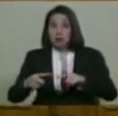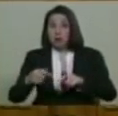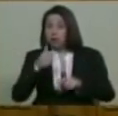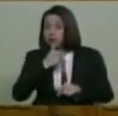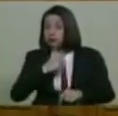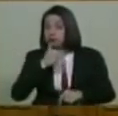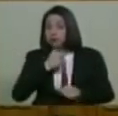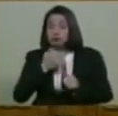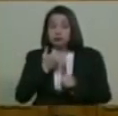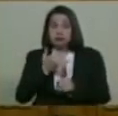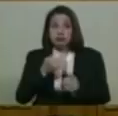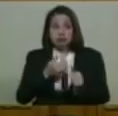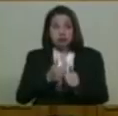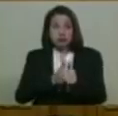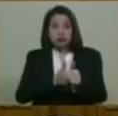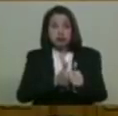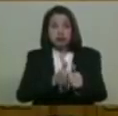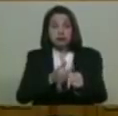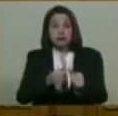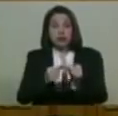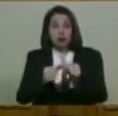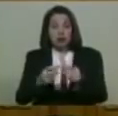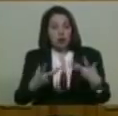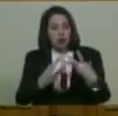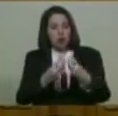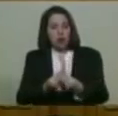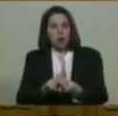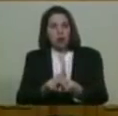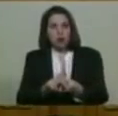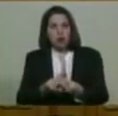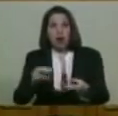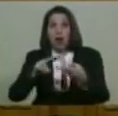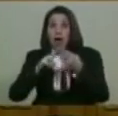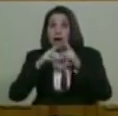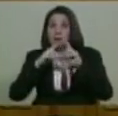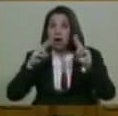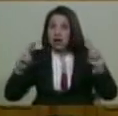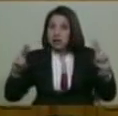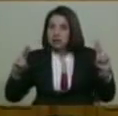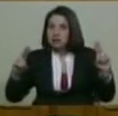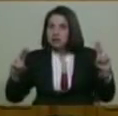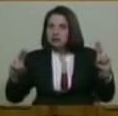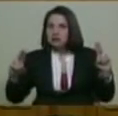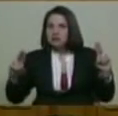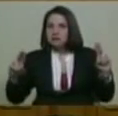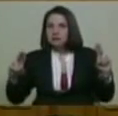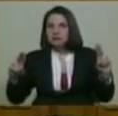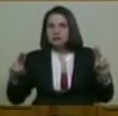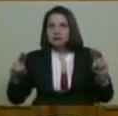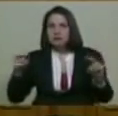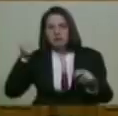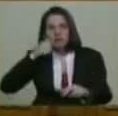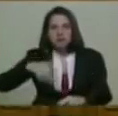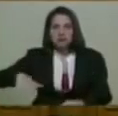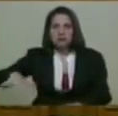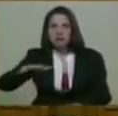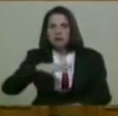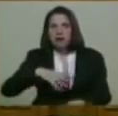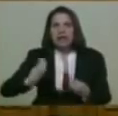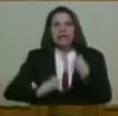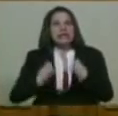perseverantemente, como el pueblo, y llamo al pueblo a que me acompañe en paz, que el pueblo no se deje